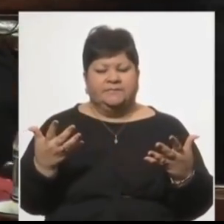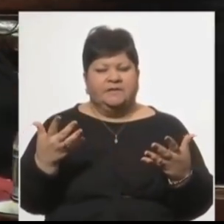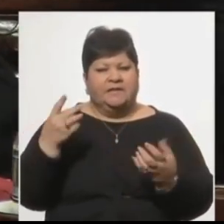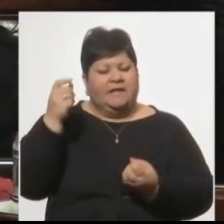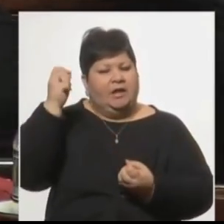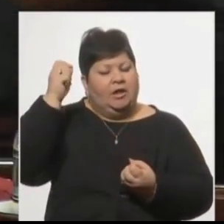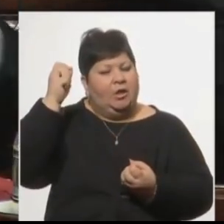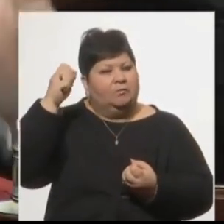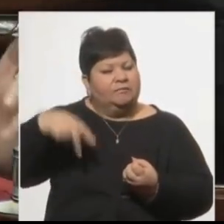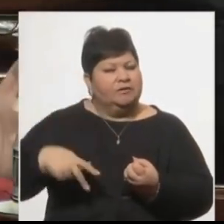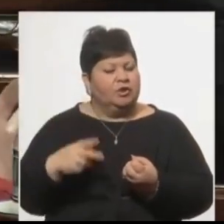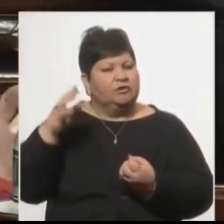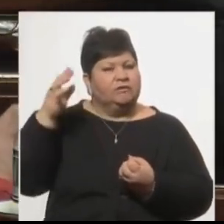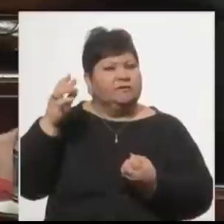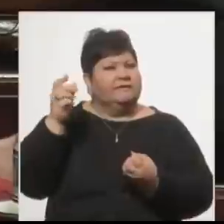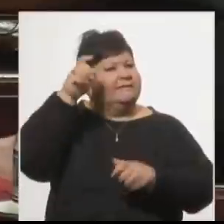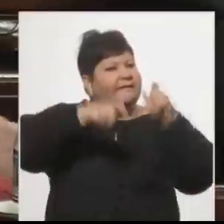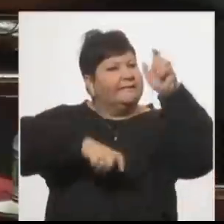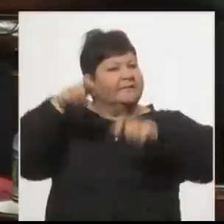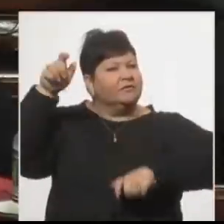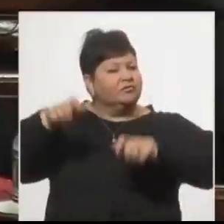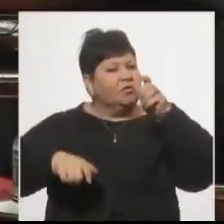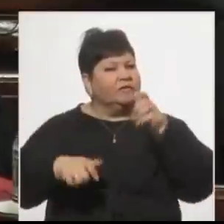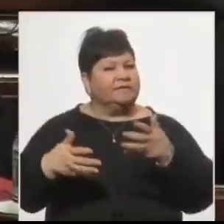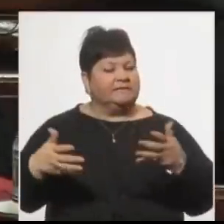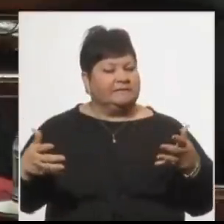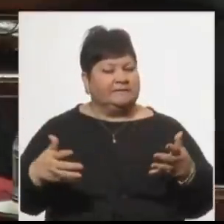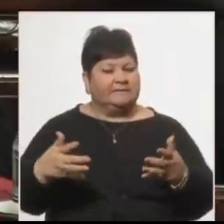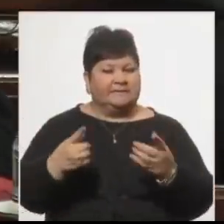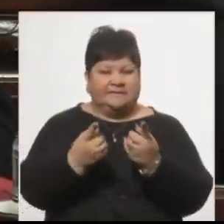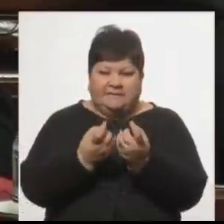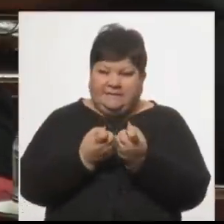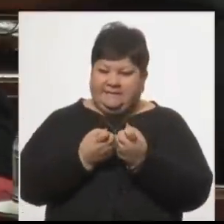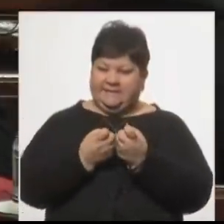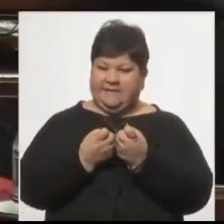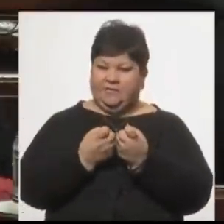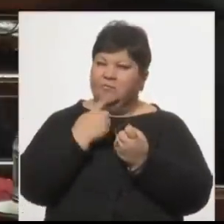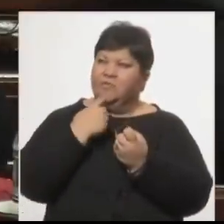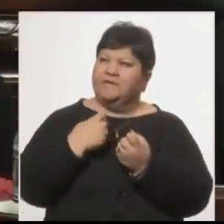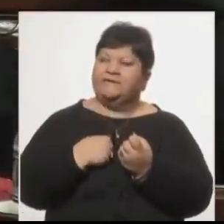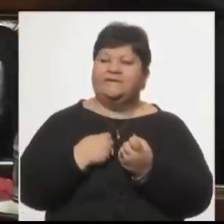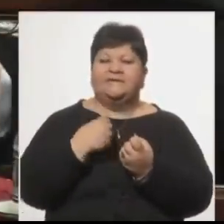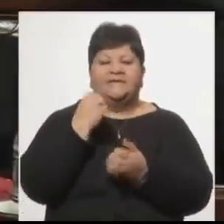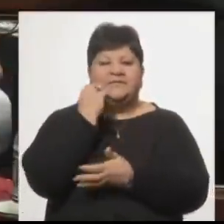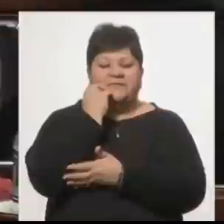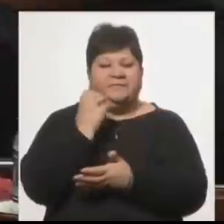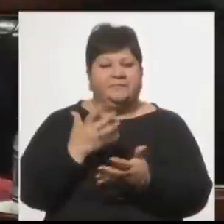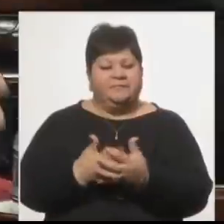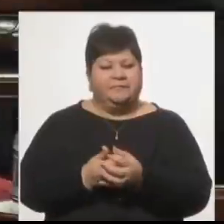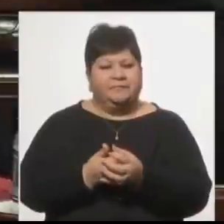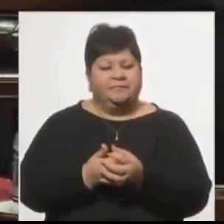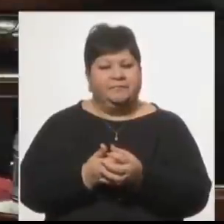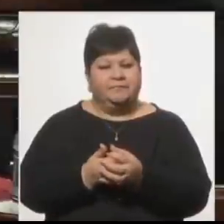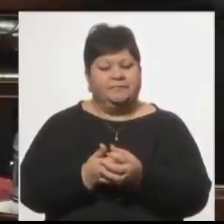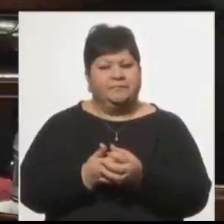los ciudadanos es veleidosa, como decía nuestro fundador. Los partidos políticos son los que